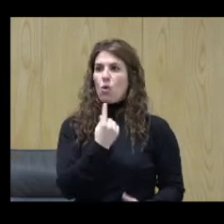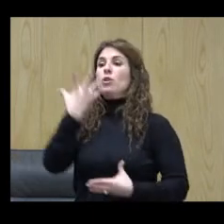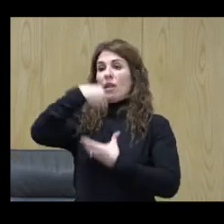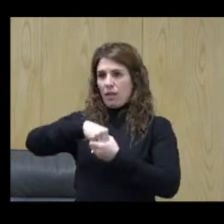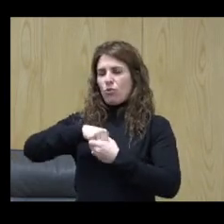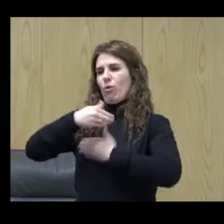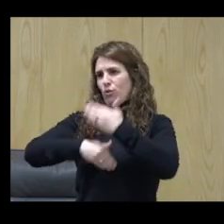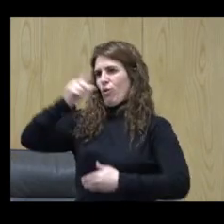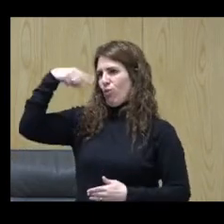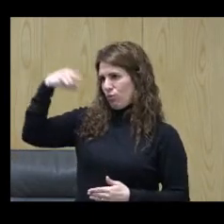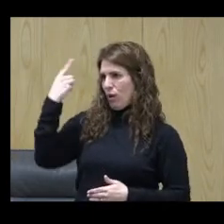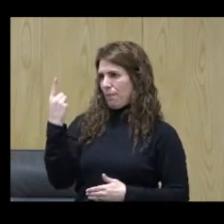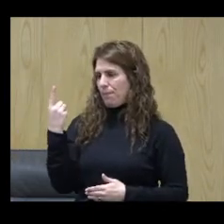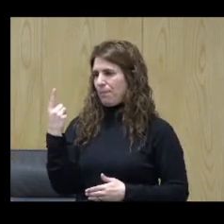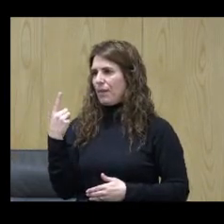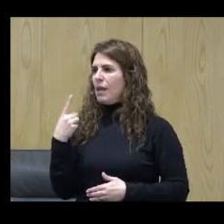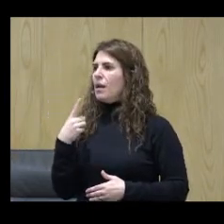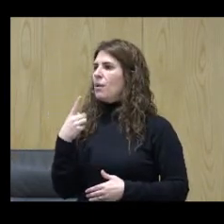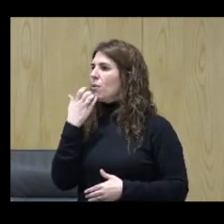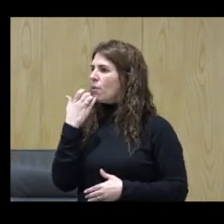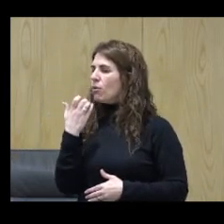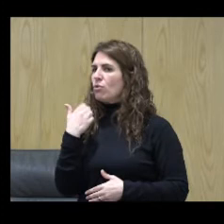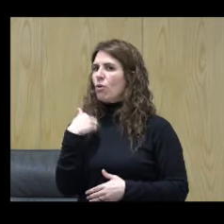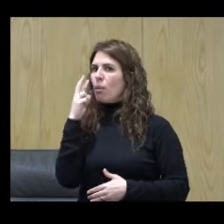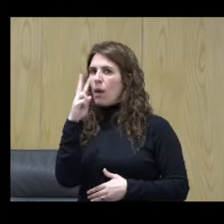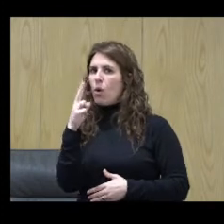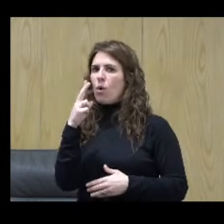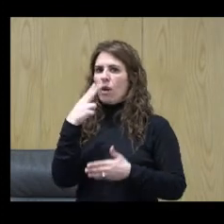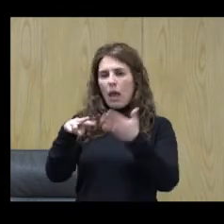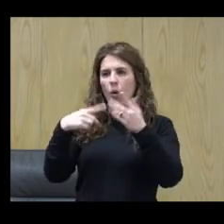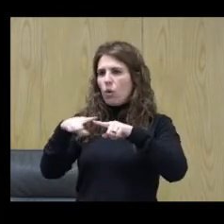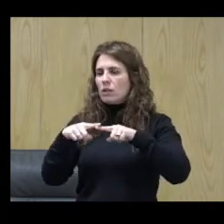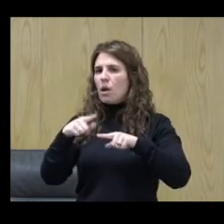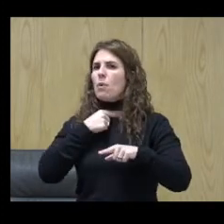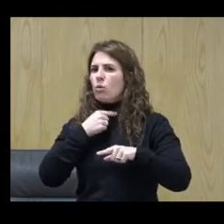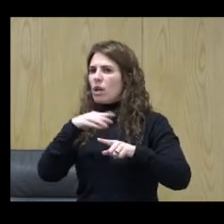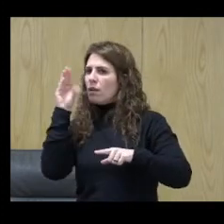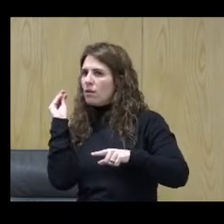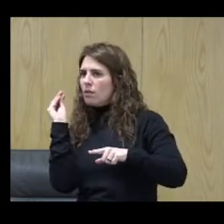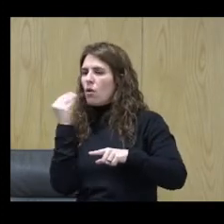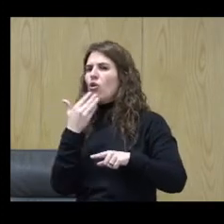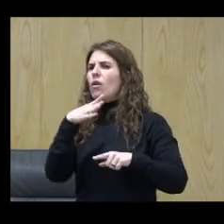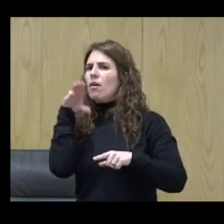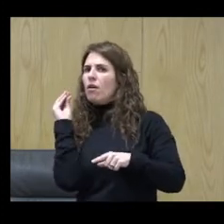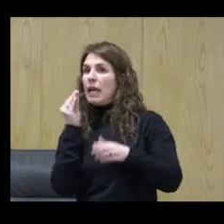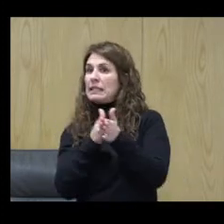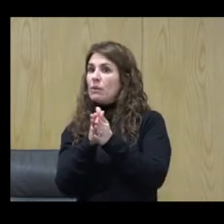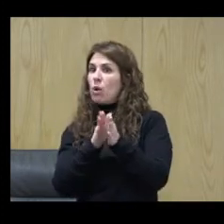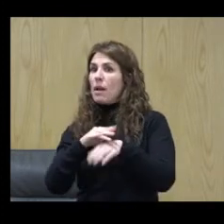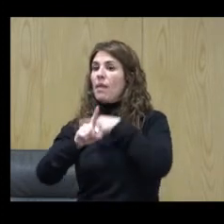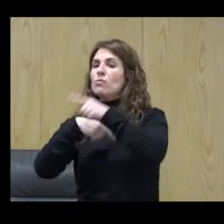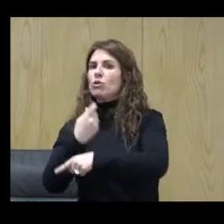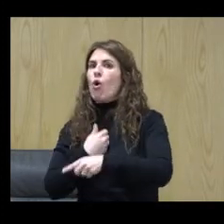que hablamos. Me gusta y me interesa lo que entiendo correctamente. El hecho de comprender me estimula a seguir buscando, a seguir